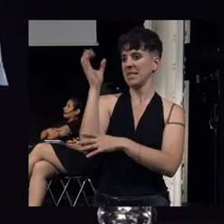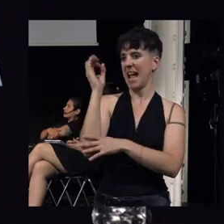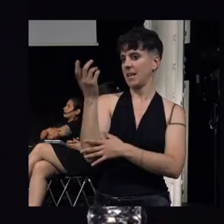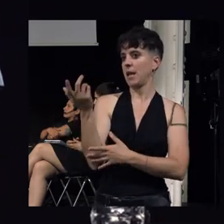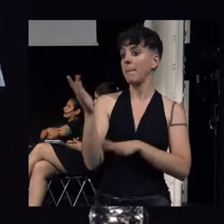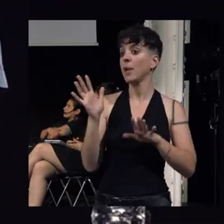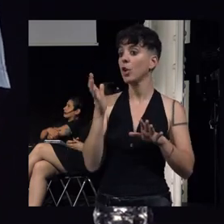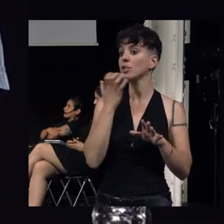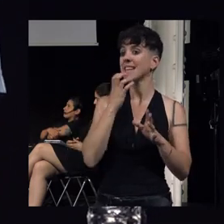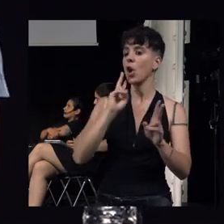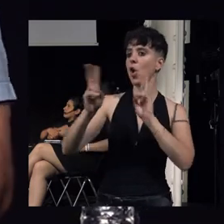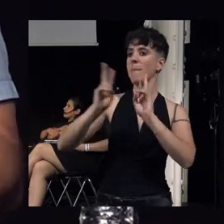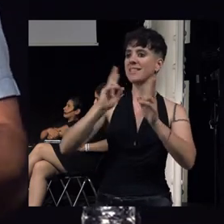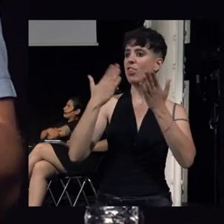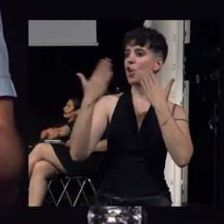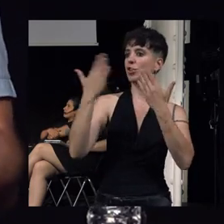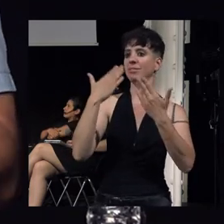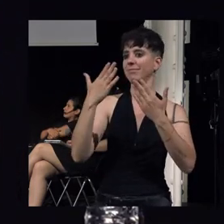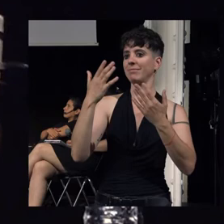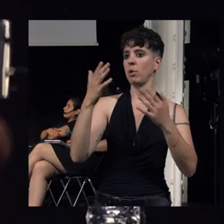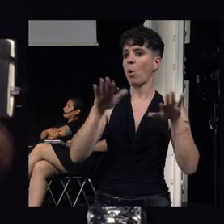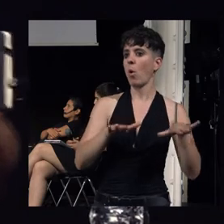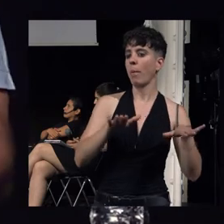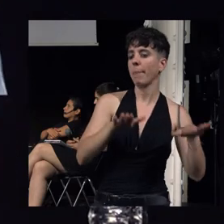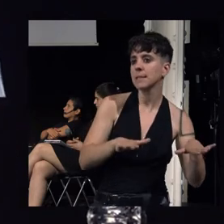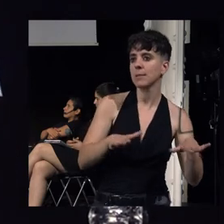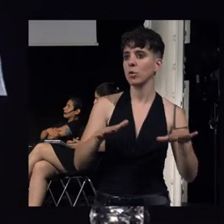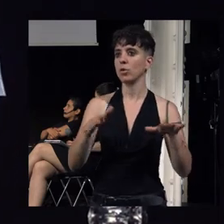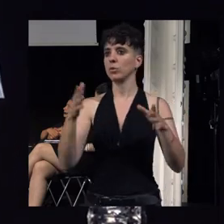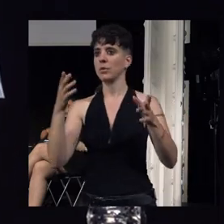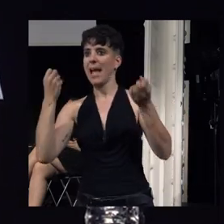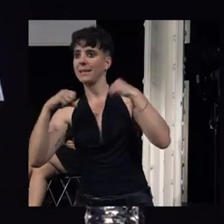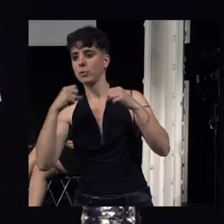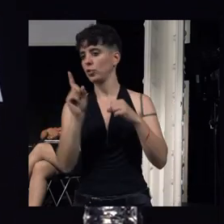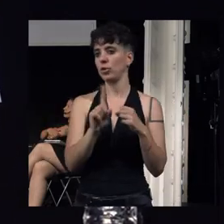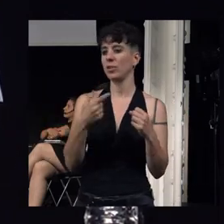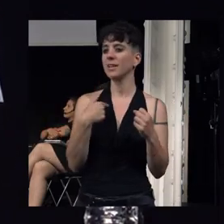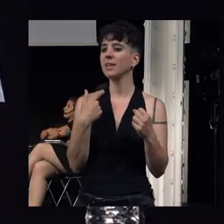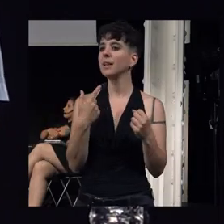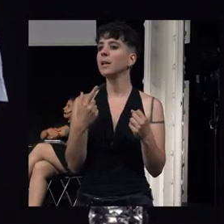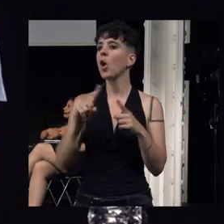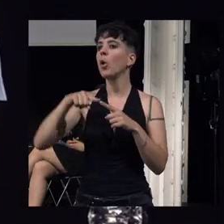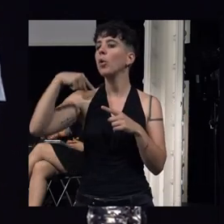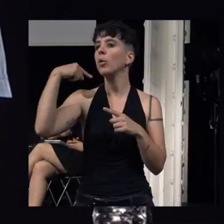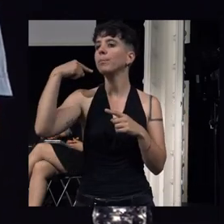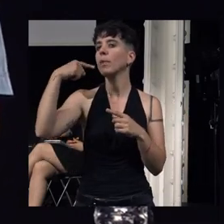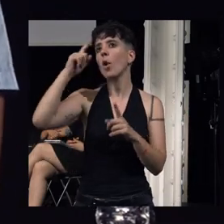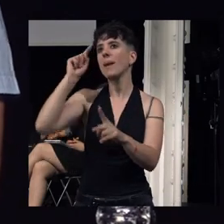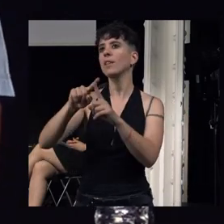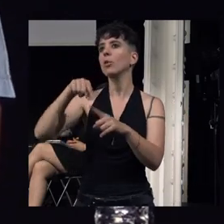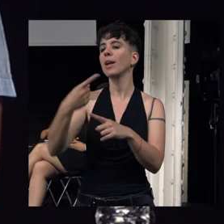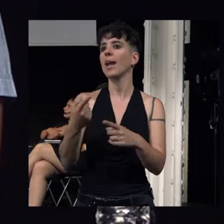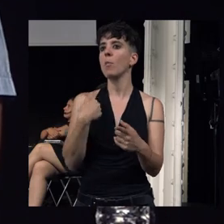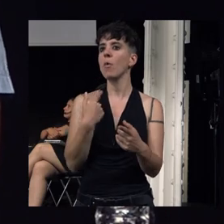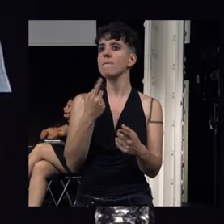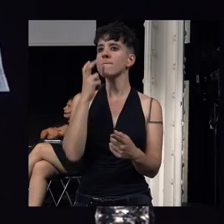no, para que suceda algo, que es la curiosidad de saber más. La curiosidad de